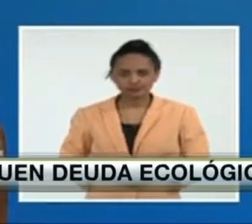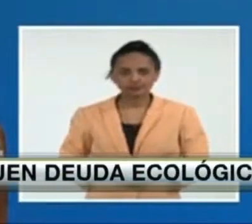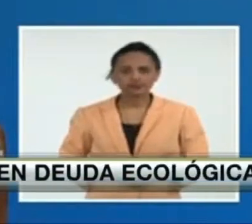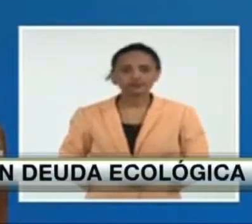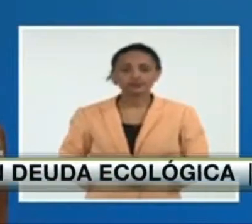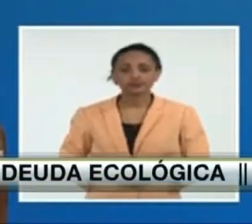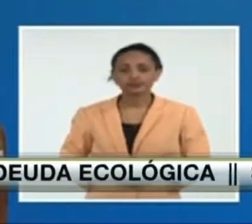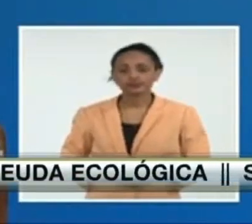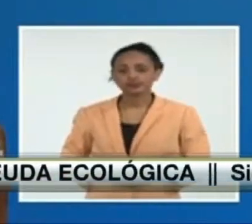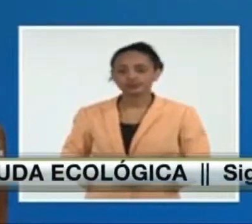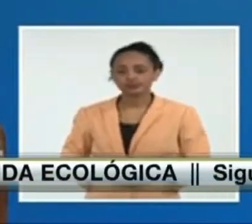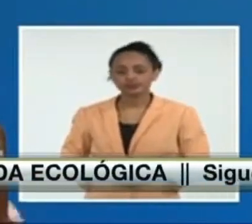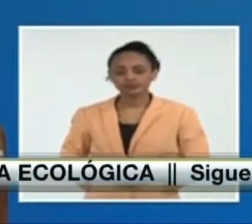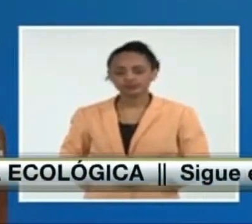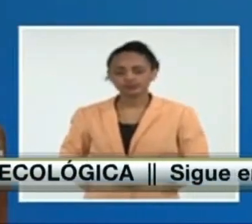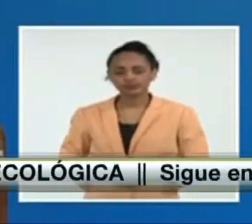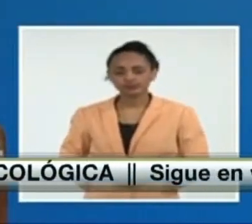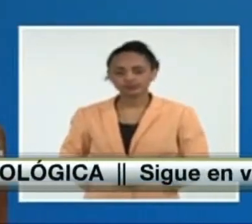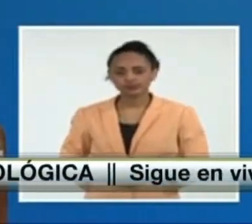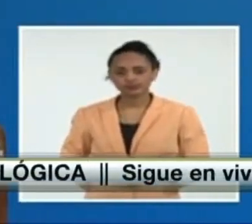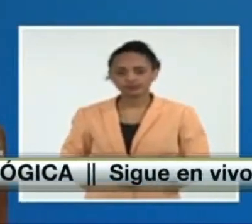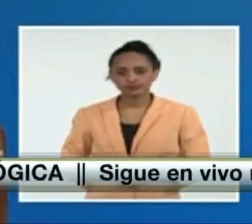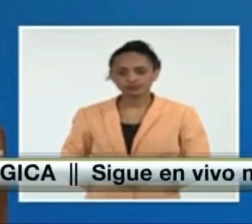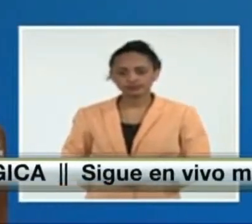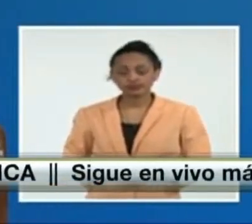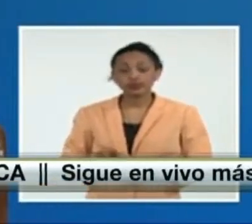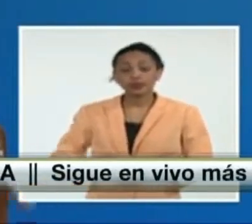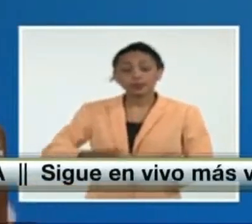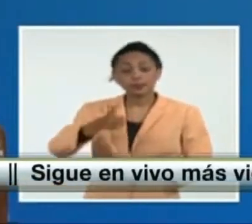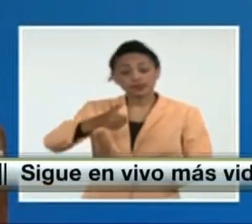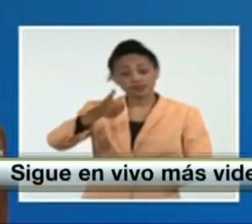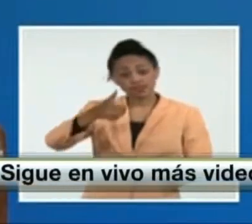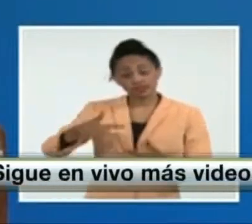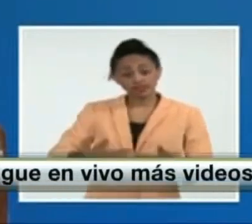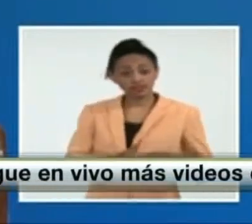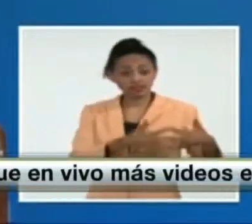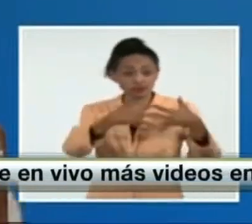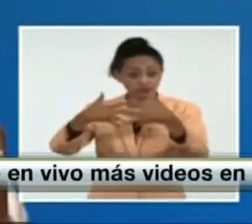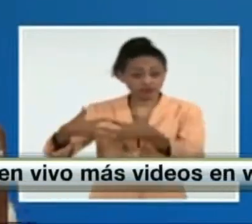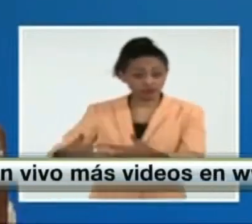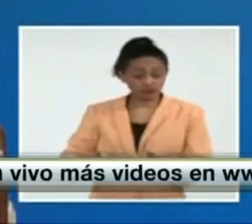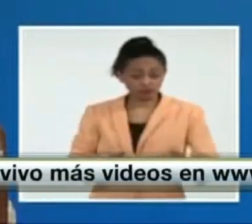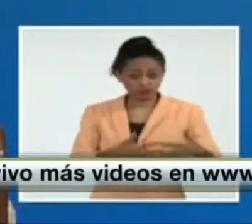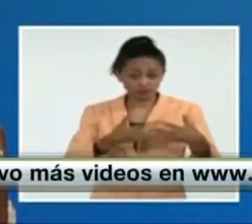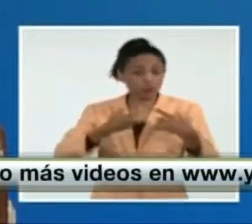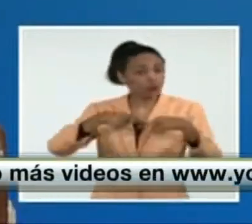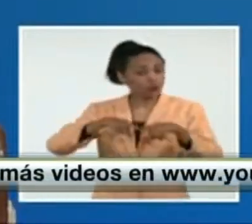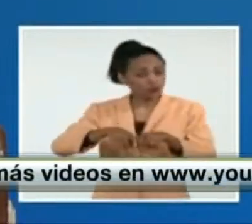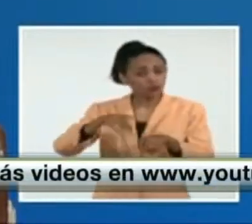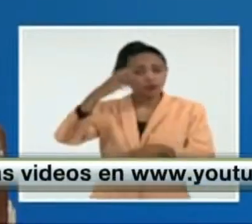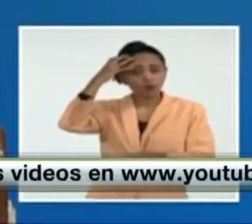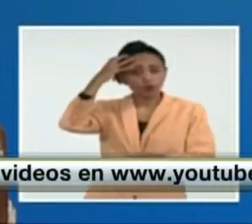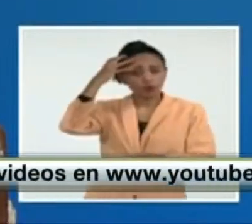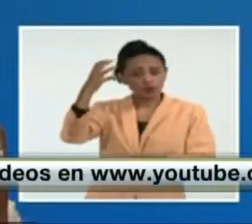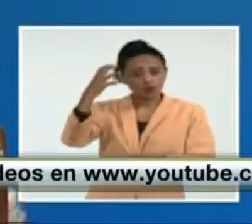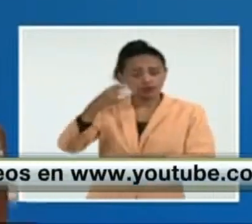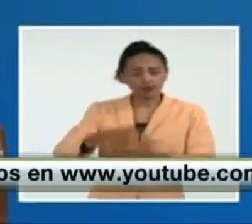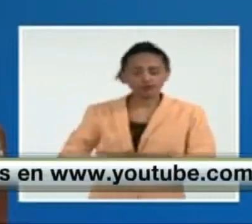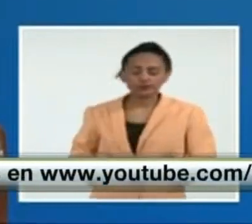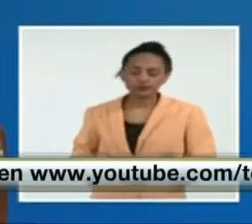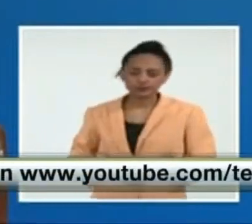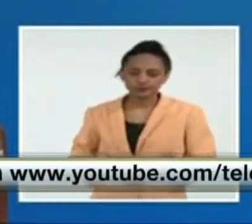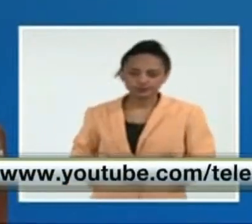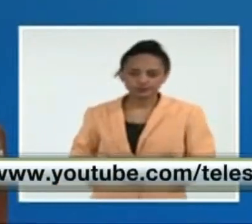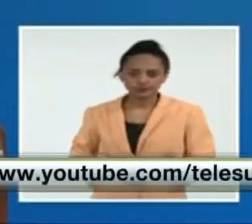Estados Unidos y su gobierno podría ocuparse mejor de el patrón racial diferenciado,